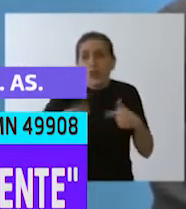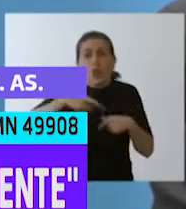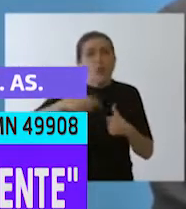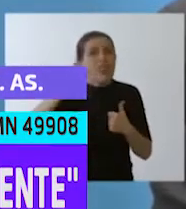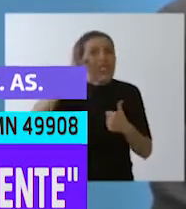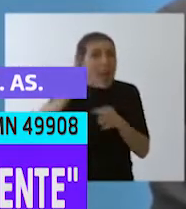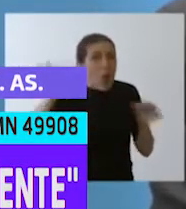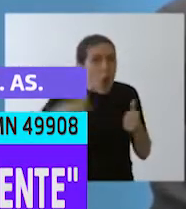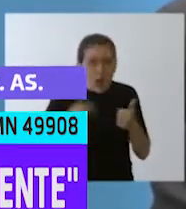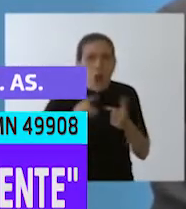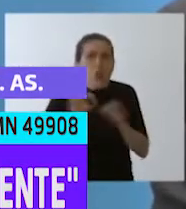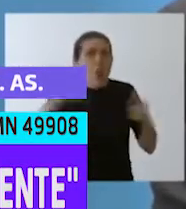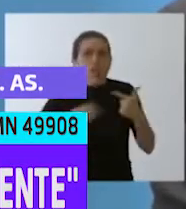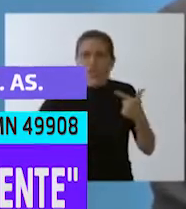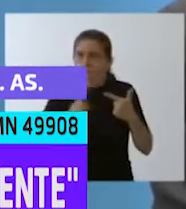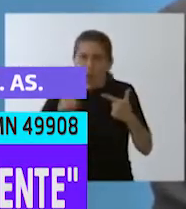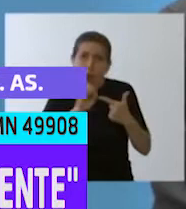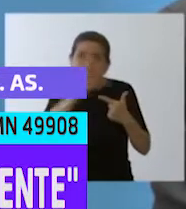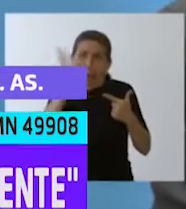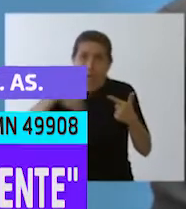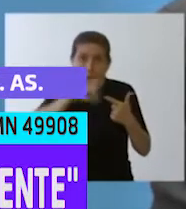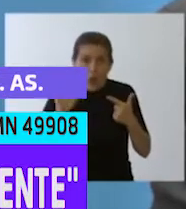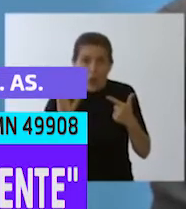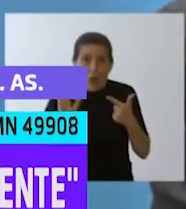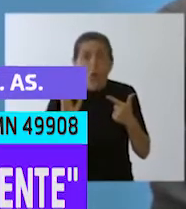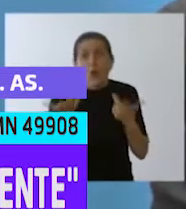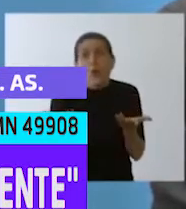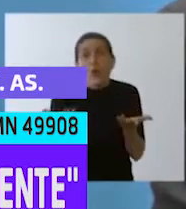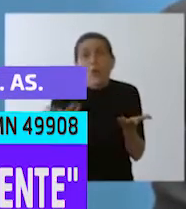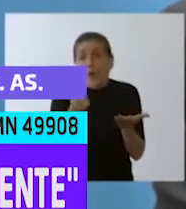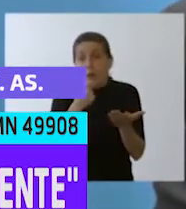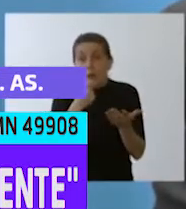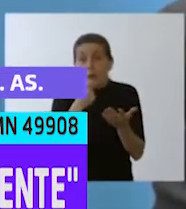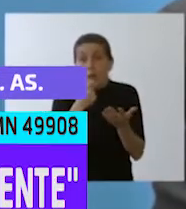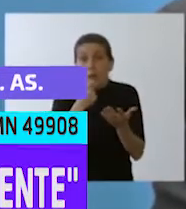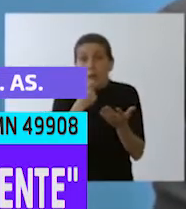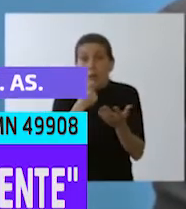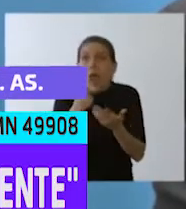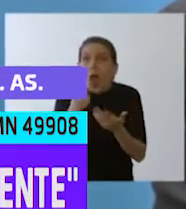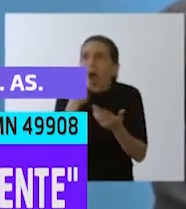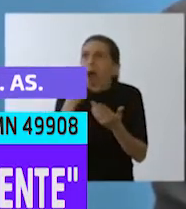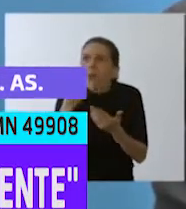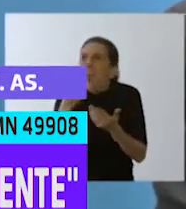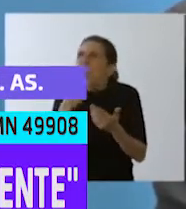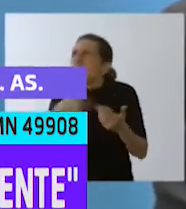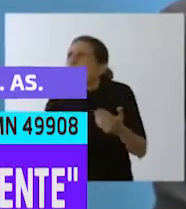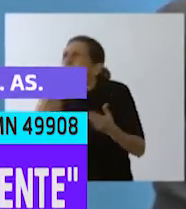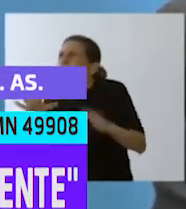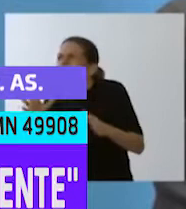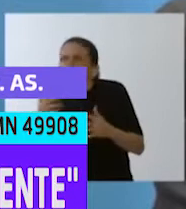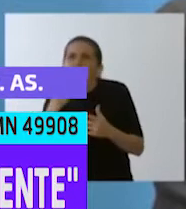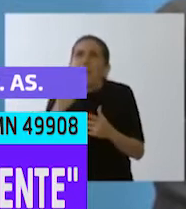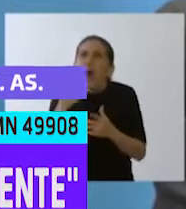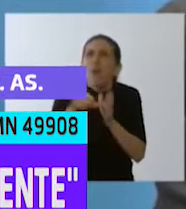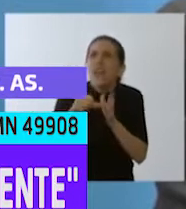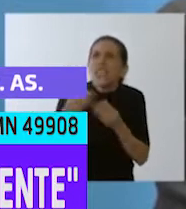en un trípode, que es la cuarentena, que es lo que estamos haciendo, el testeo rápido y tener una definición